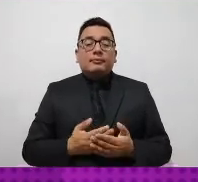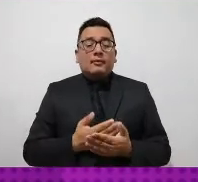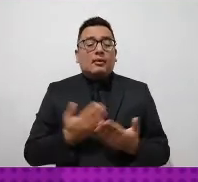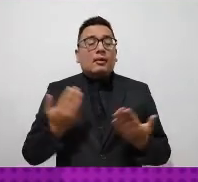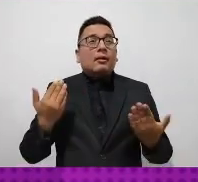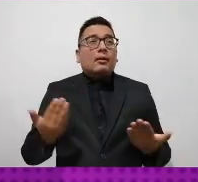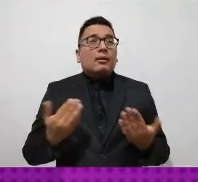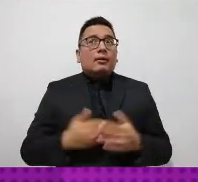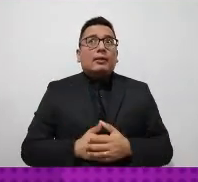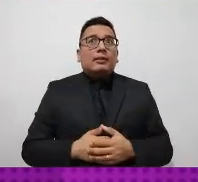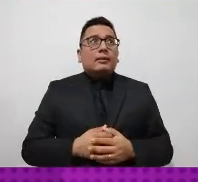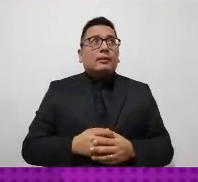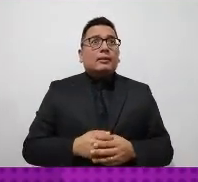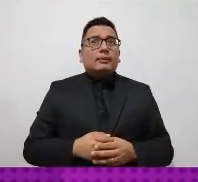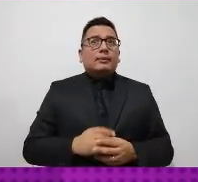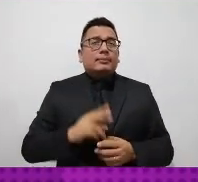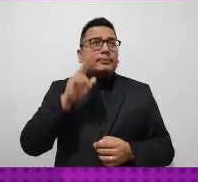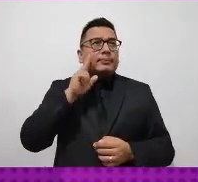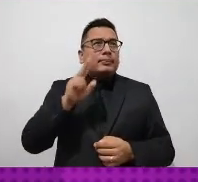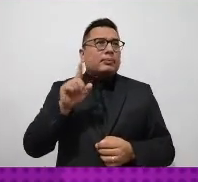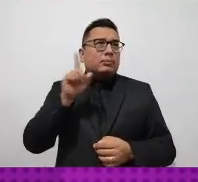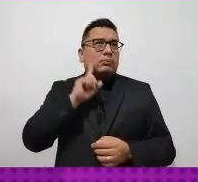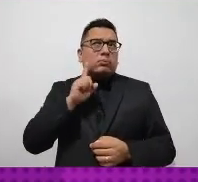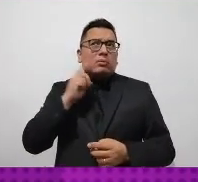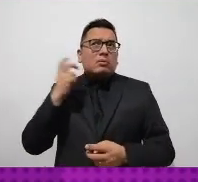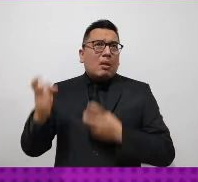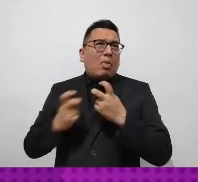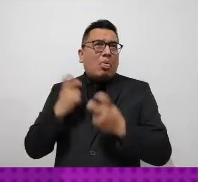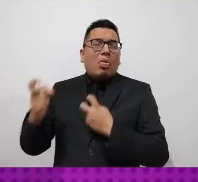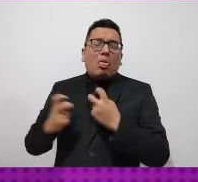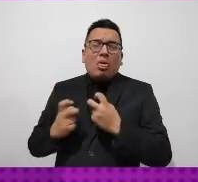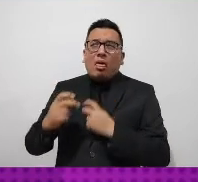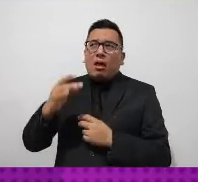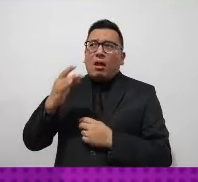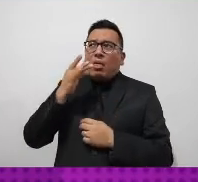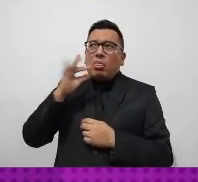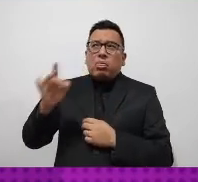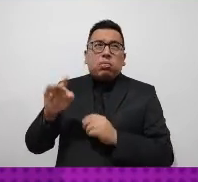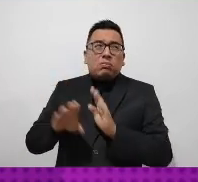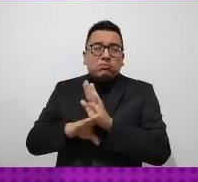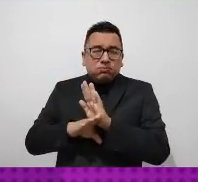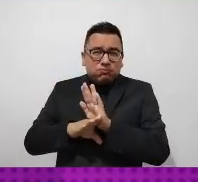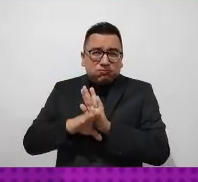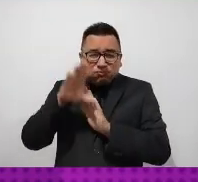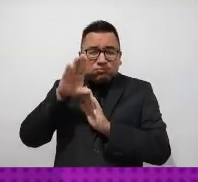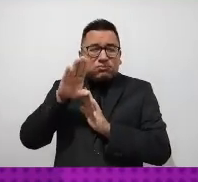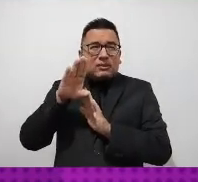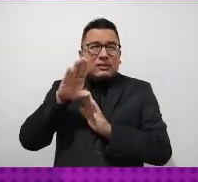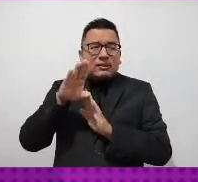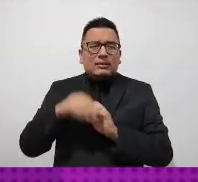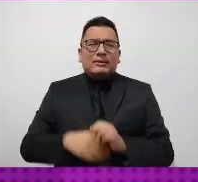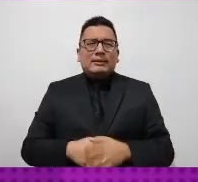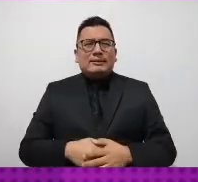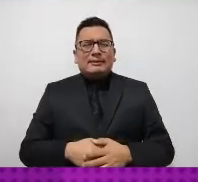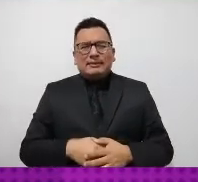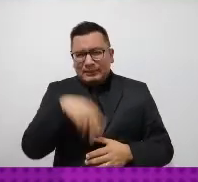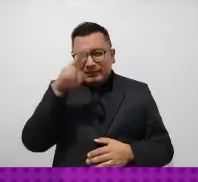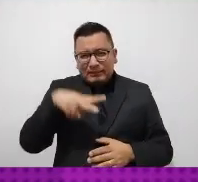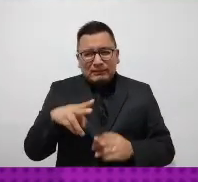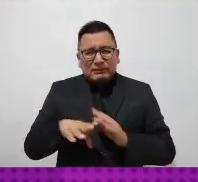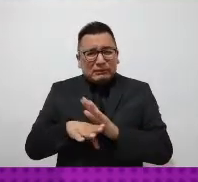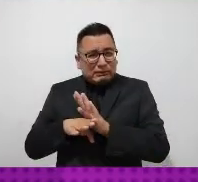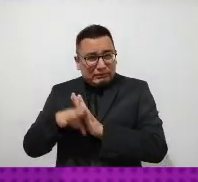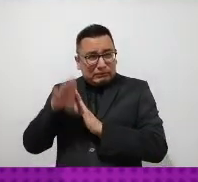de violencia política en razón de género. ¿Será que se incrementó o será que ahora con este tipo de